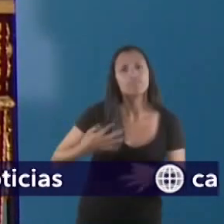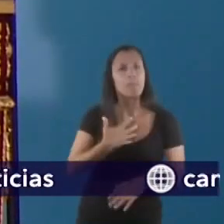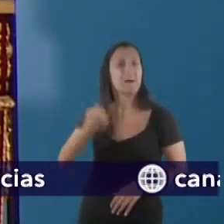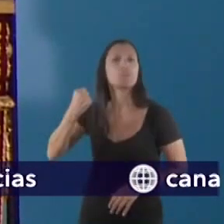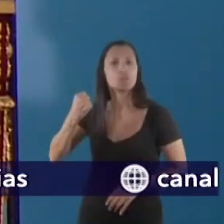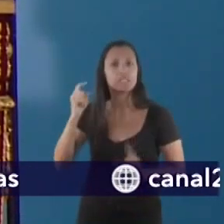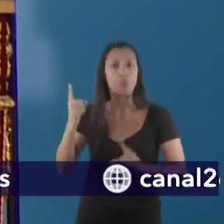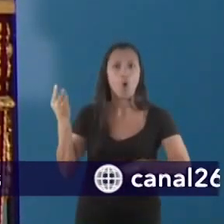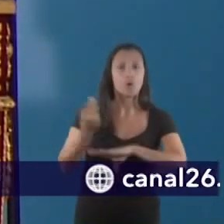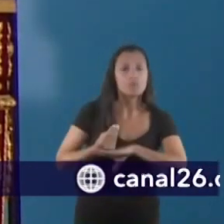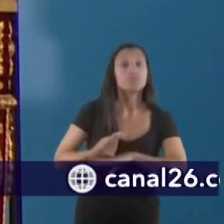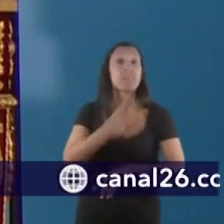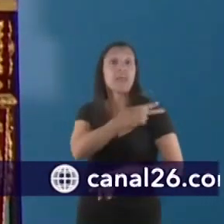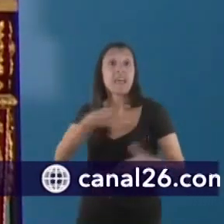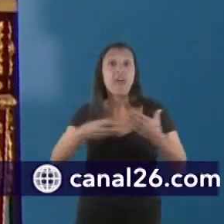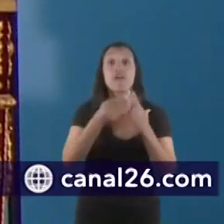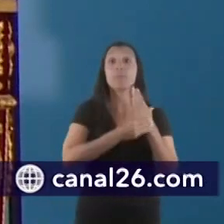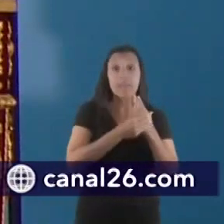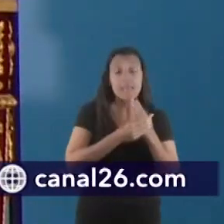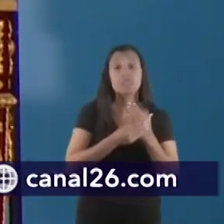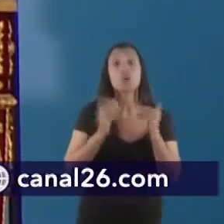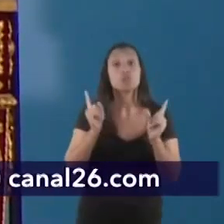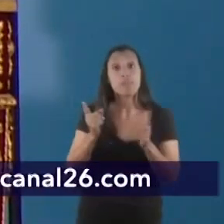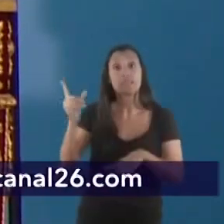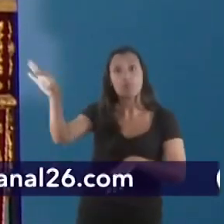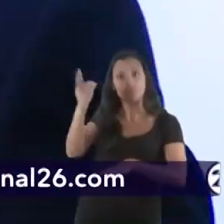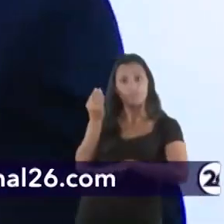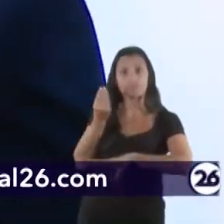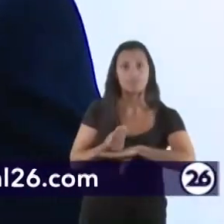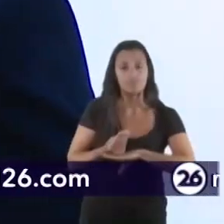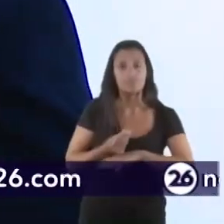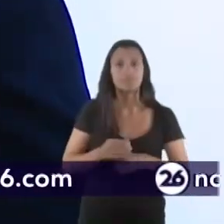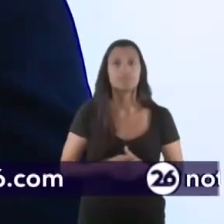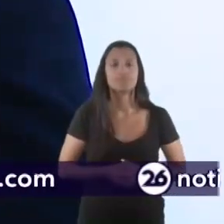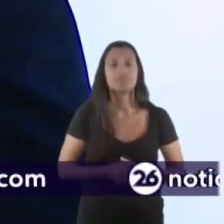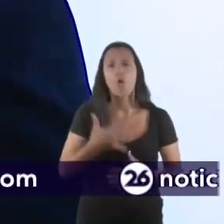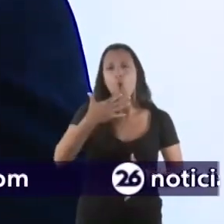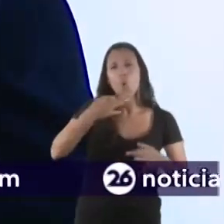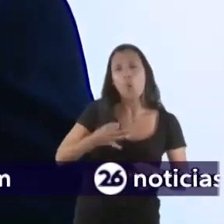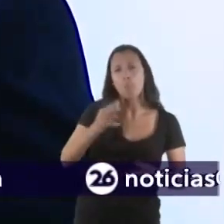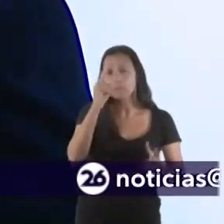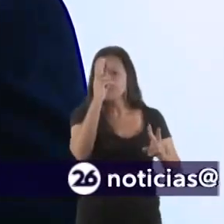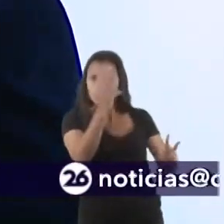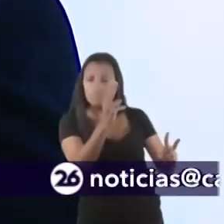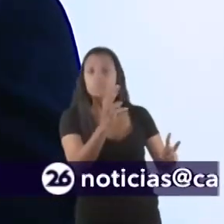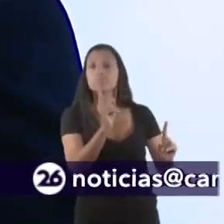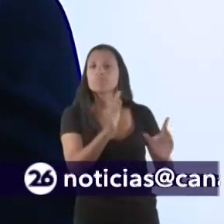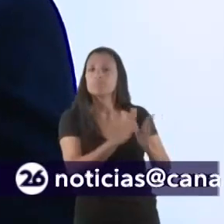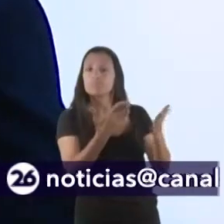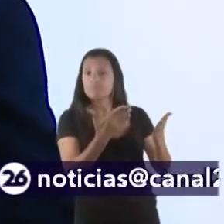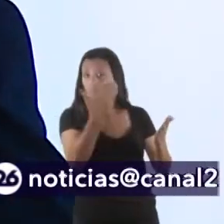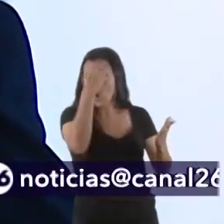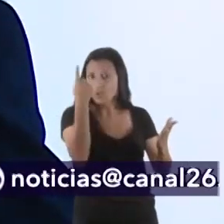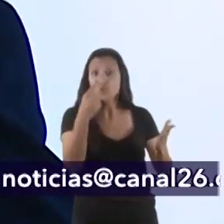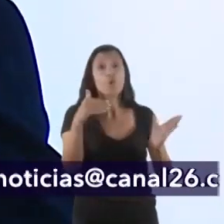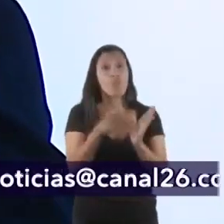patriotismo el cargo de jefe de gabinete de ministros para el que habéis sido nombrado, cumpliendo y haciendo cumplir, en cuanto